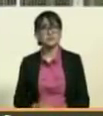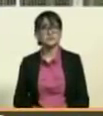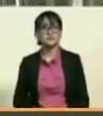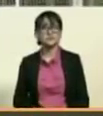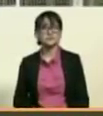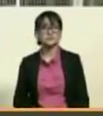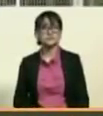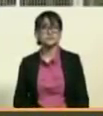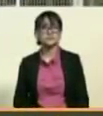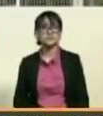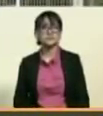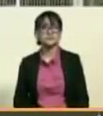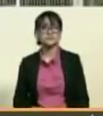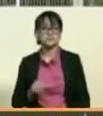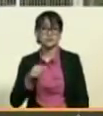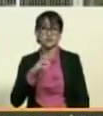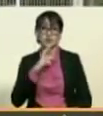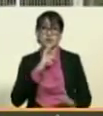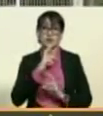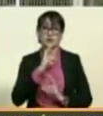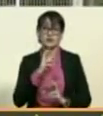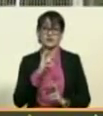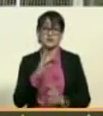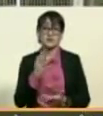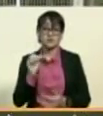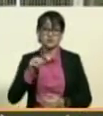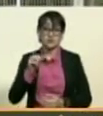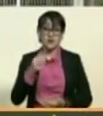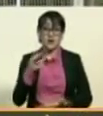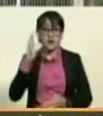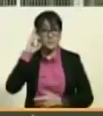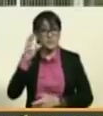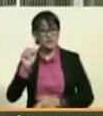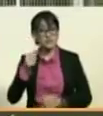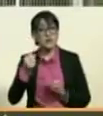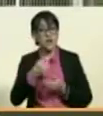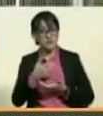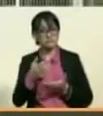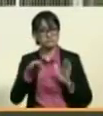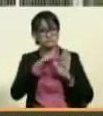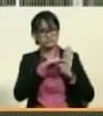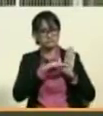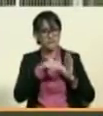respetando, afortunadamente. Hay amplias garantías electorales en el país.